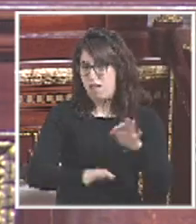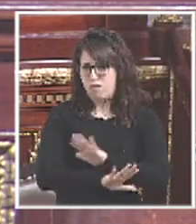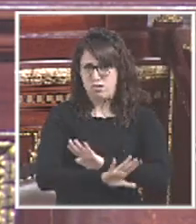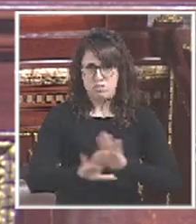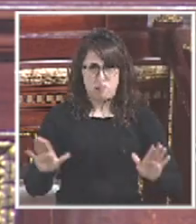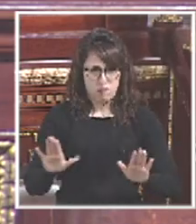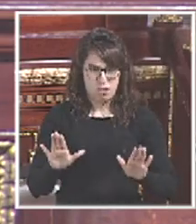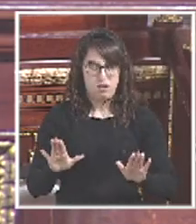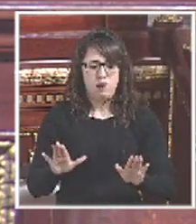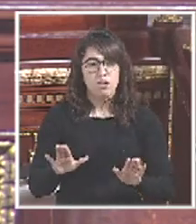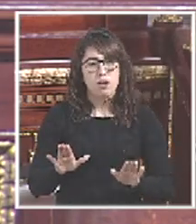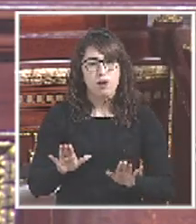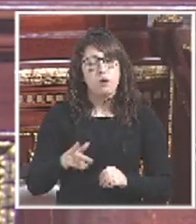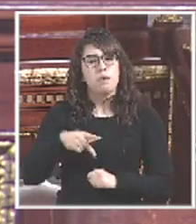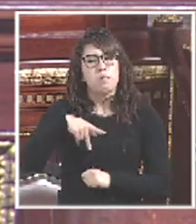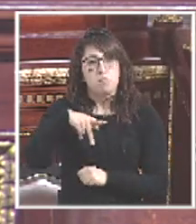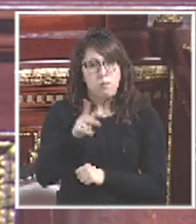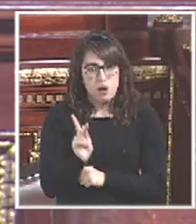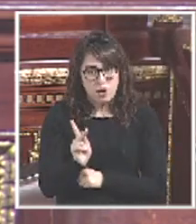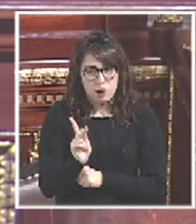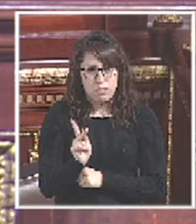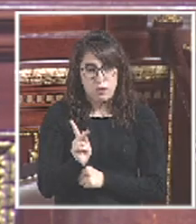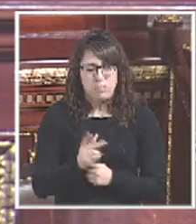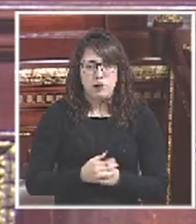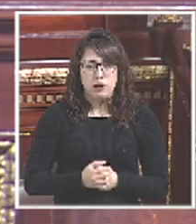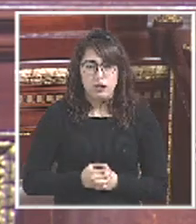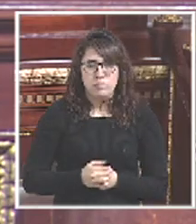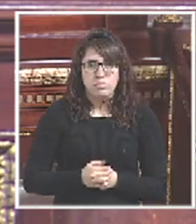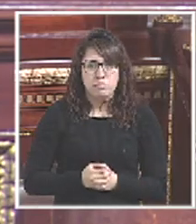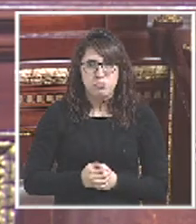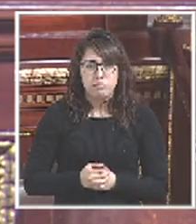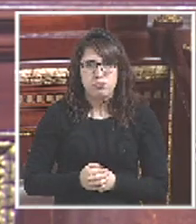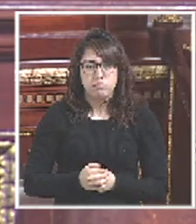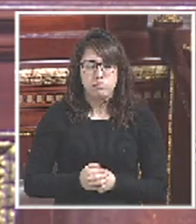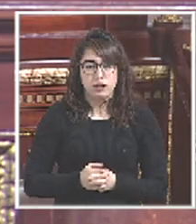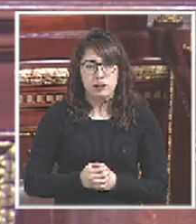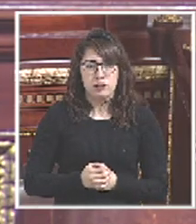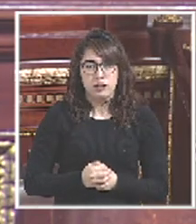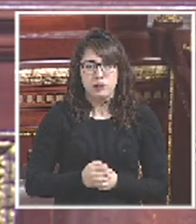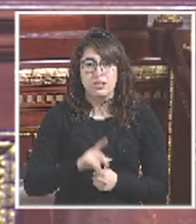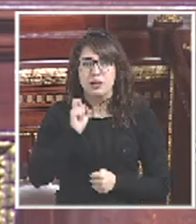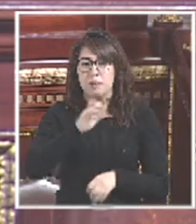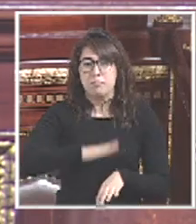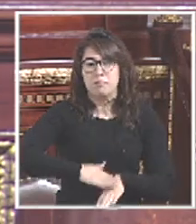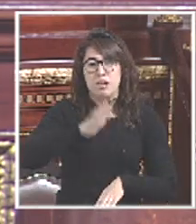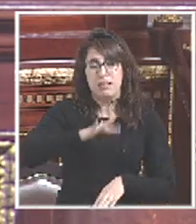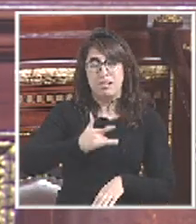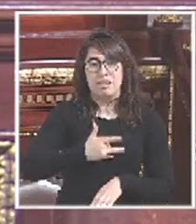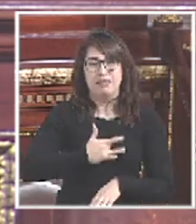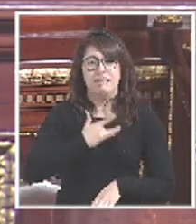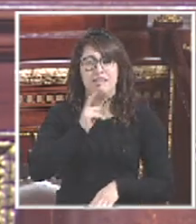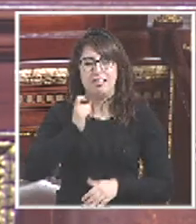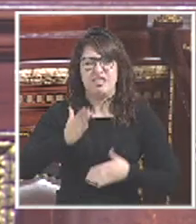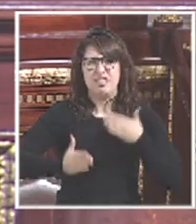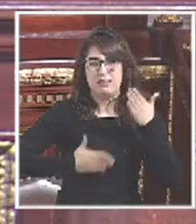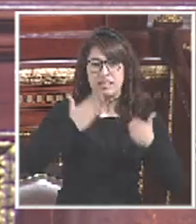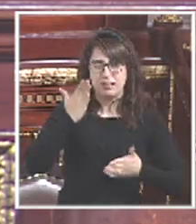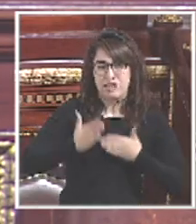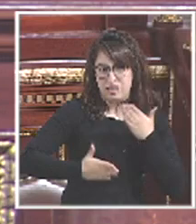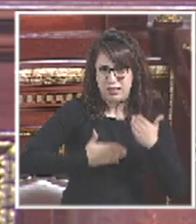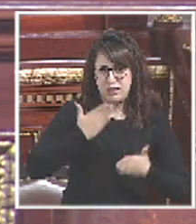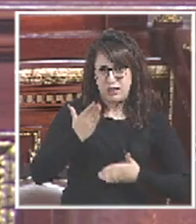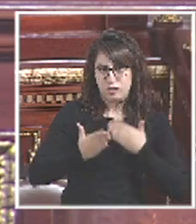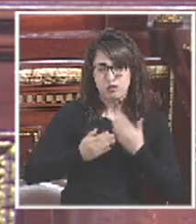y uno de los elementos que dio alegría en los hogares de esta ciudad fueron